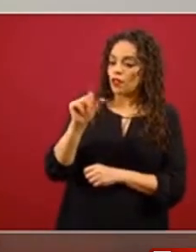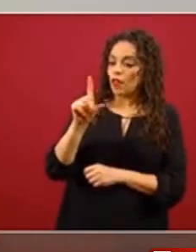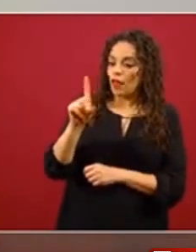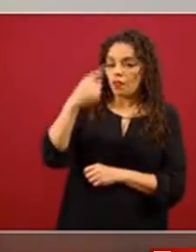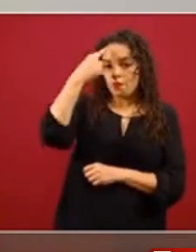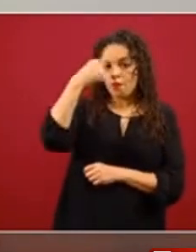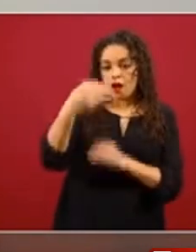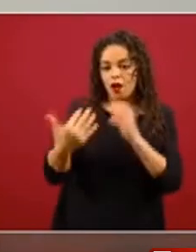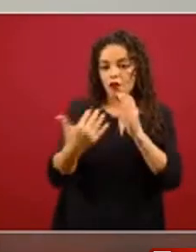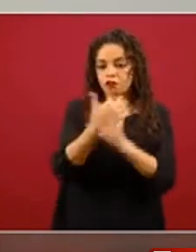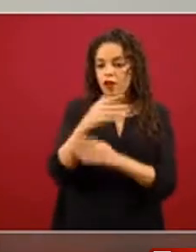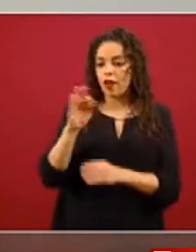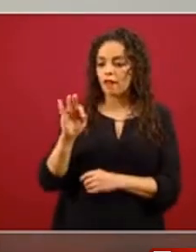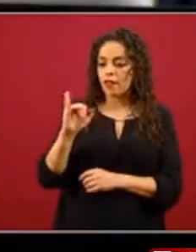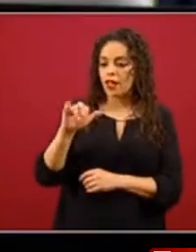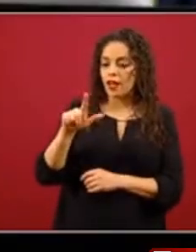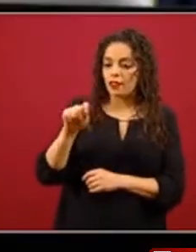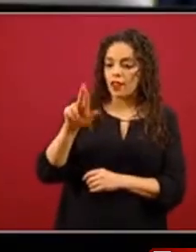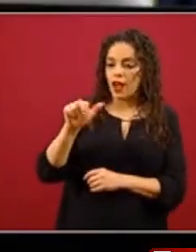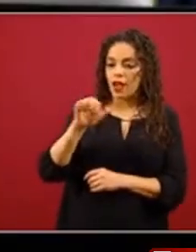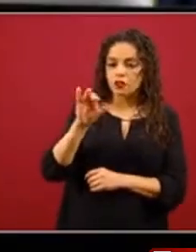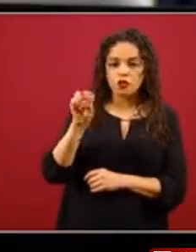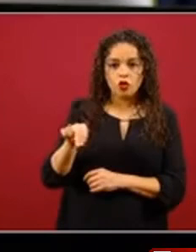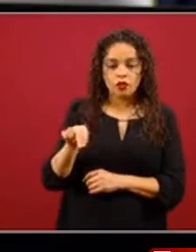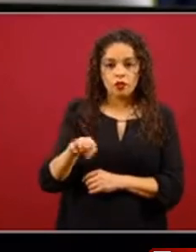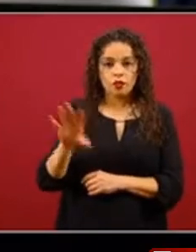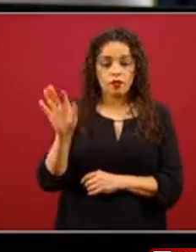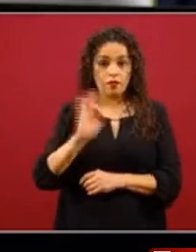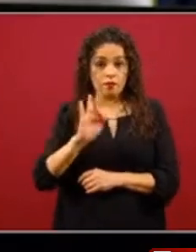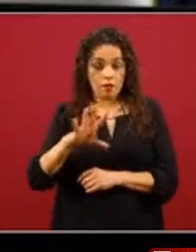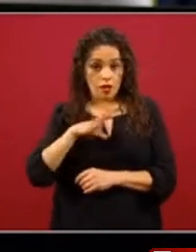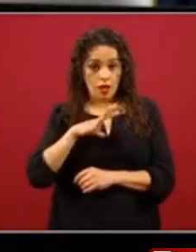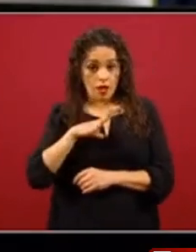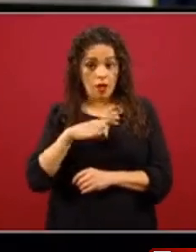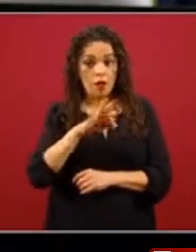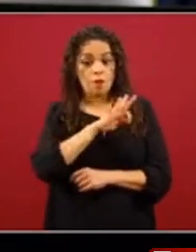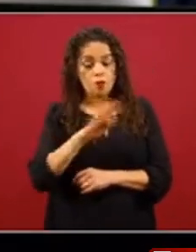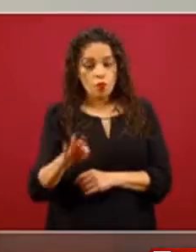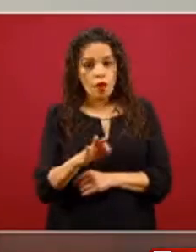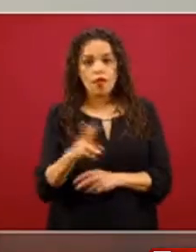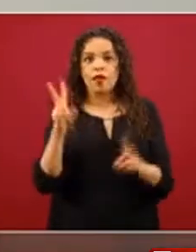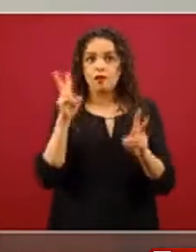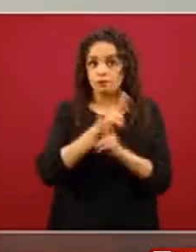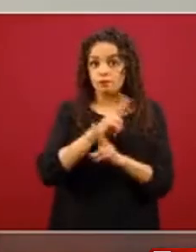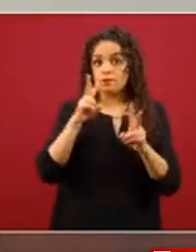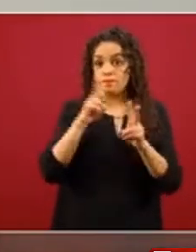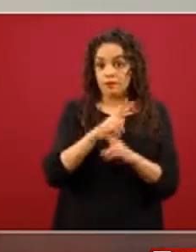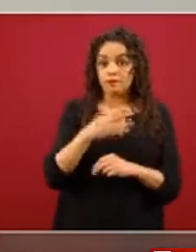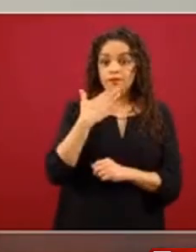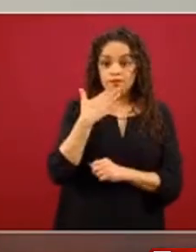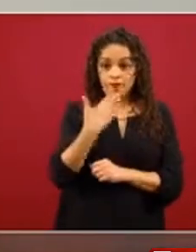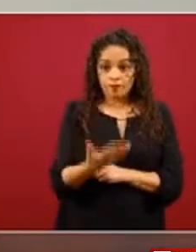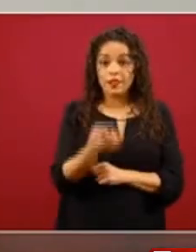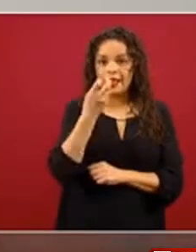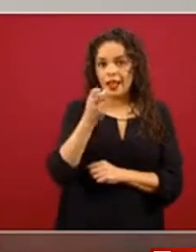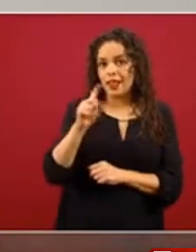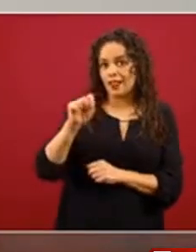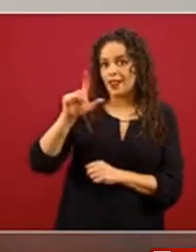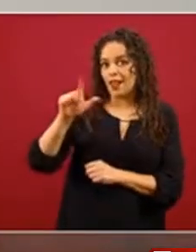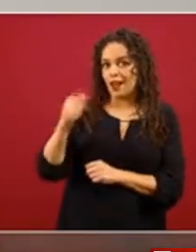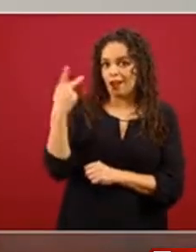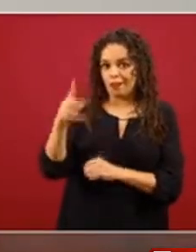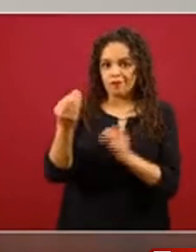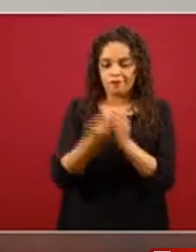sí tienen una capacidad de que uno pueda respirar un poco más aceptable, incluyendo este tipo de telas, y